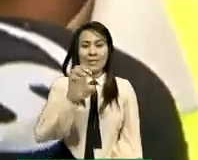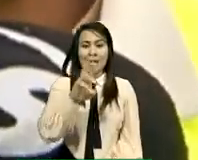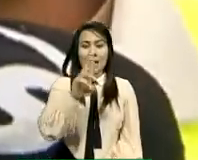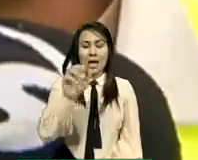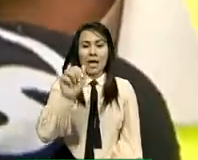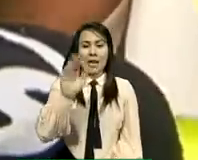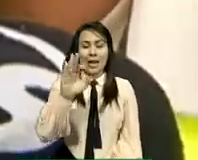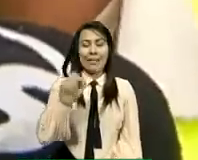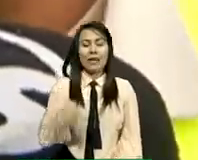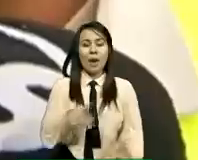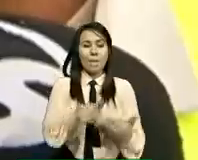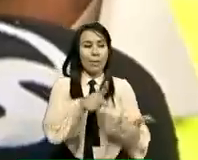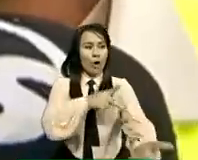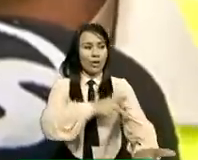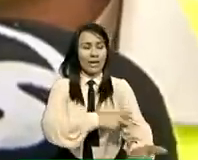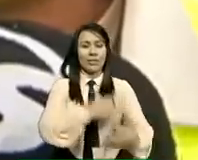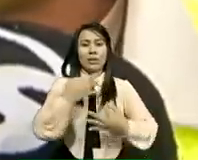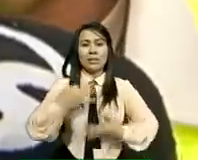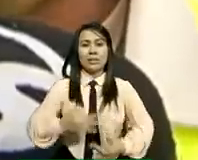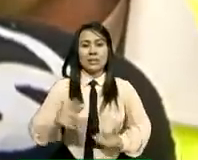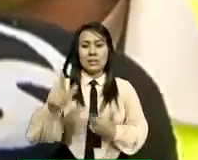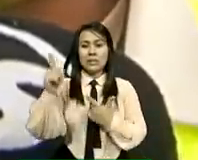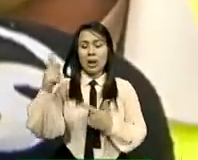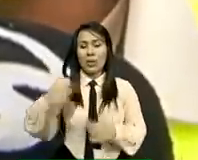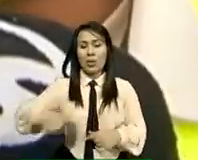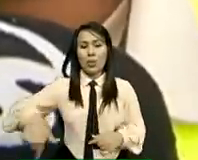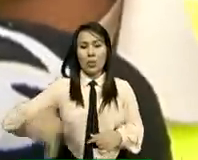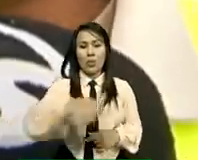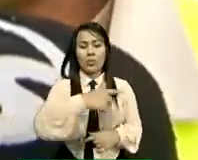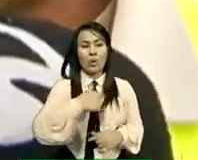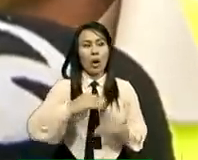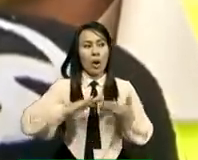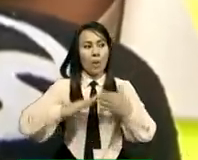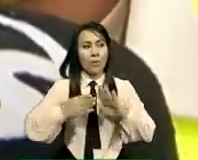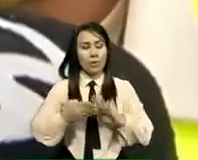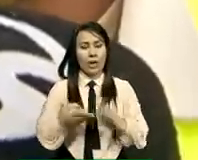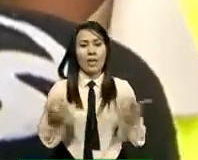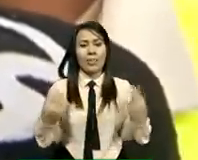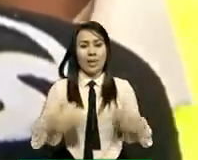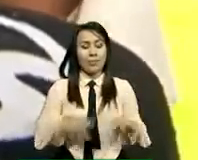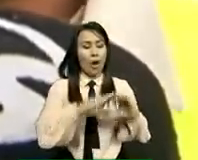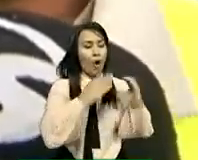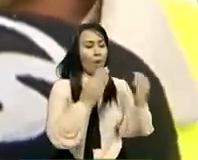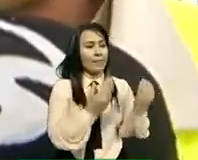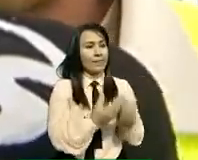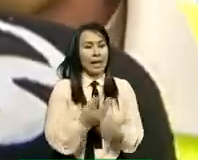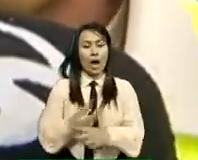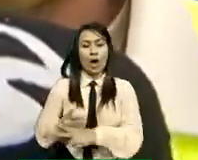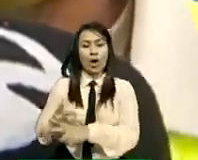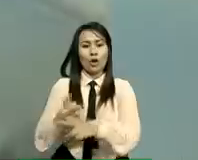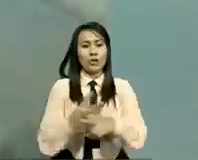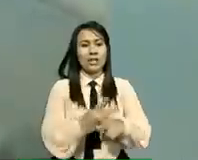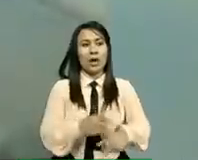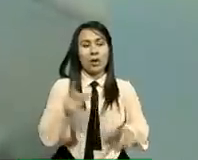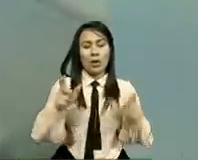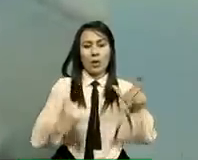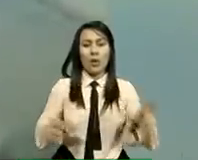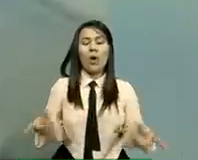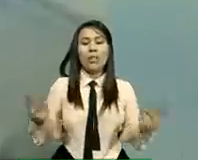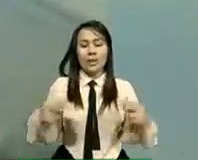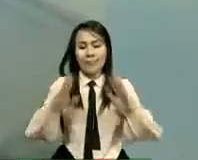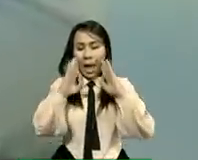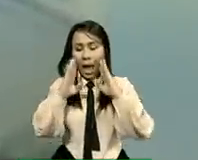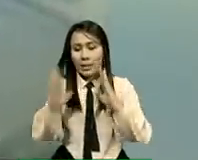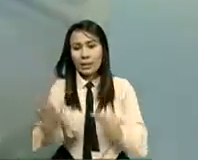proyecto de seguridad entre todos los miembros de la comunidad y asimismo como los comités y consejos barriales del sector. Informó